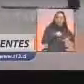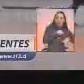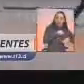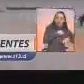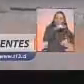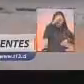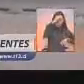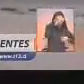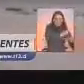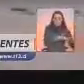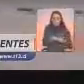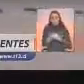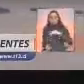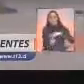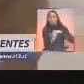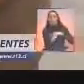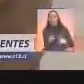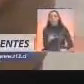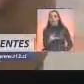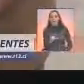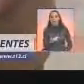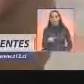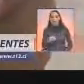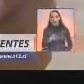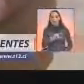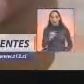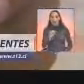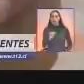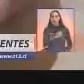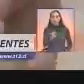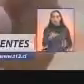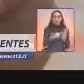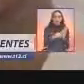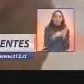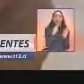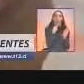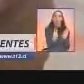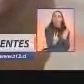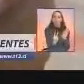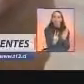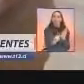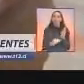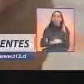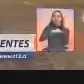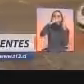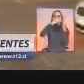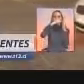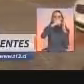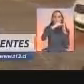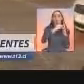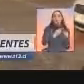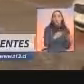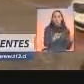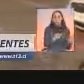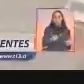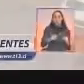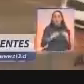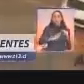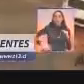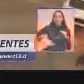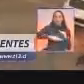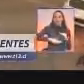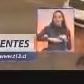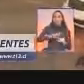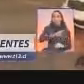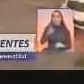clave en el nacimiento del Lazarillo App. Edificios públicos, cabecera, Junta de Vecinos, Barrio República. Mientras René